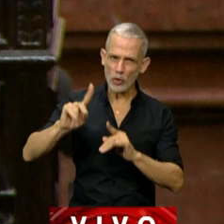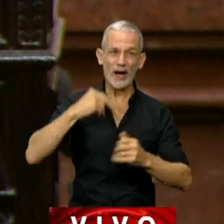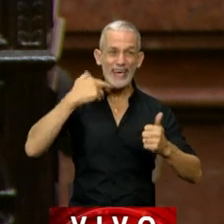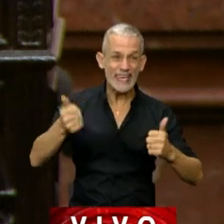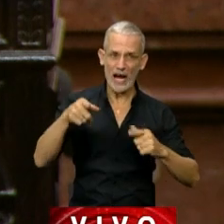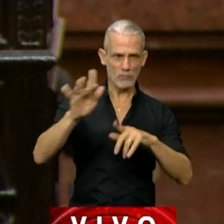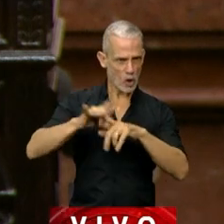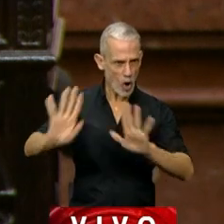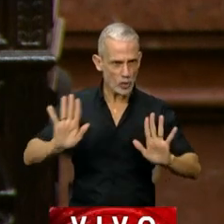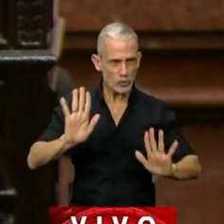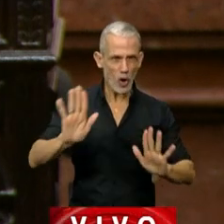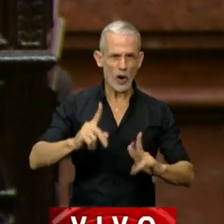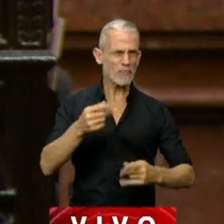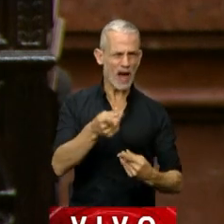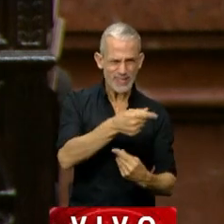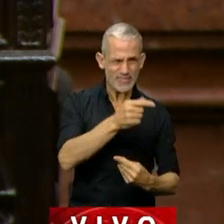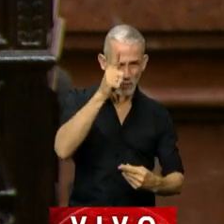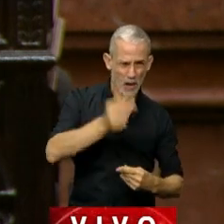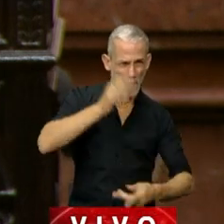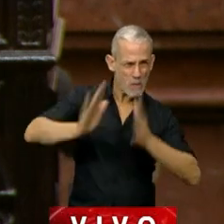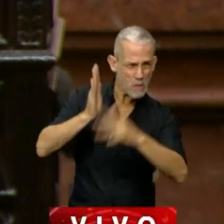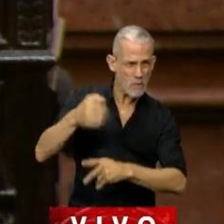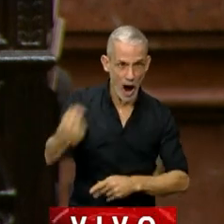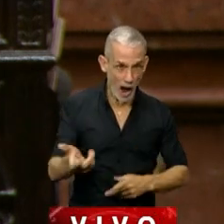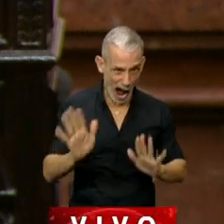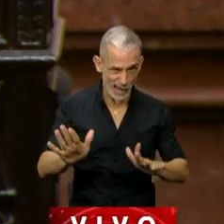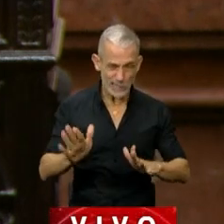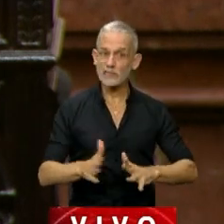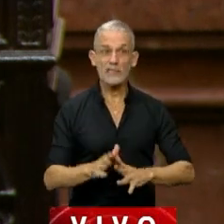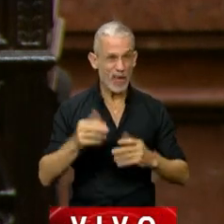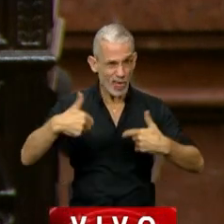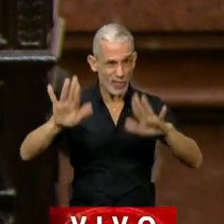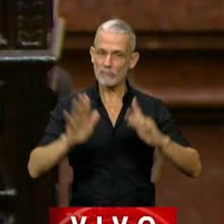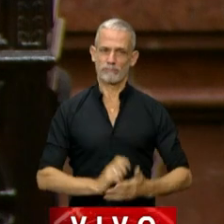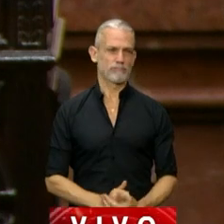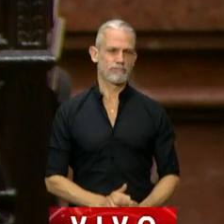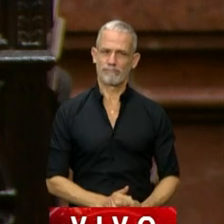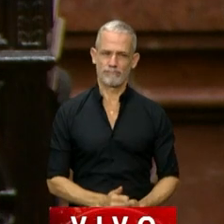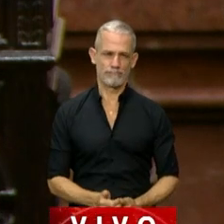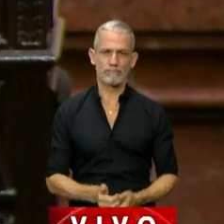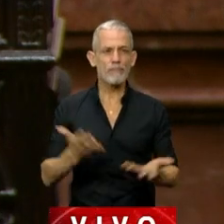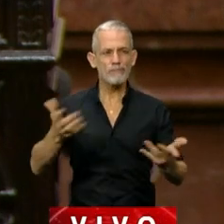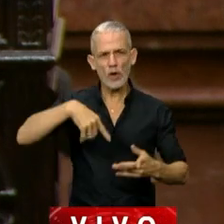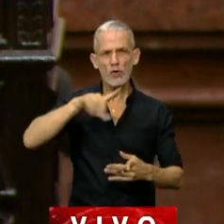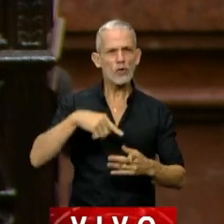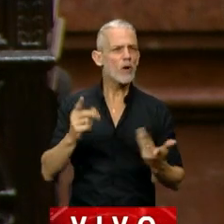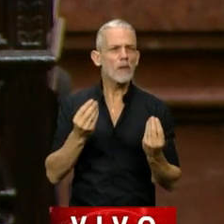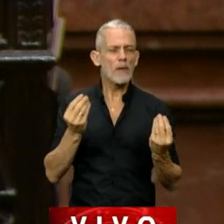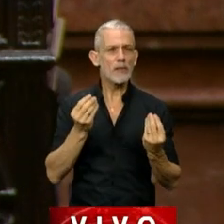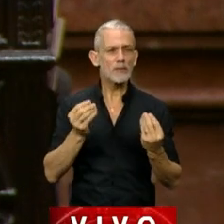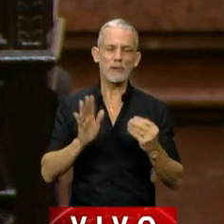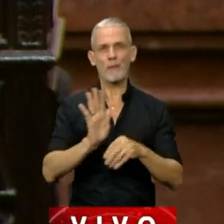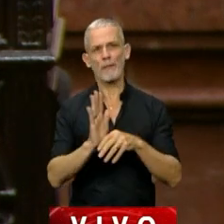hijas de las compañeras, golpeándolas, eso tampoco lo vamos a permitir. No vamos a ser